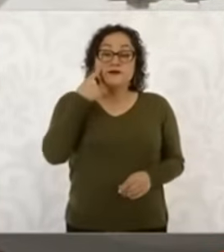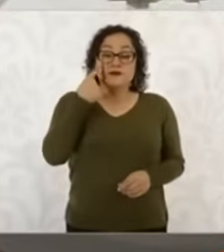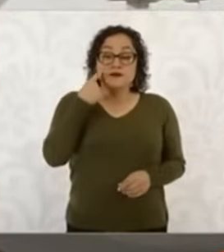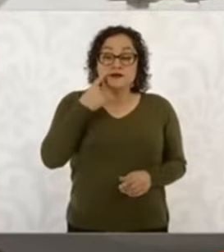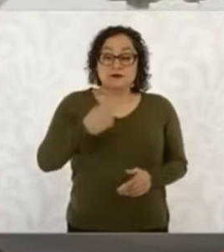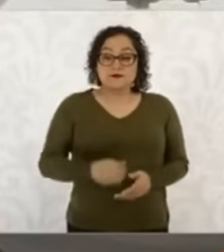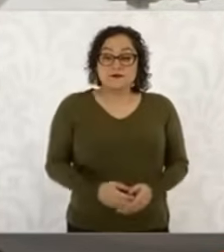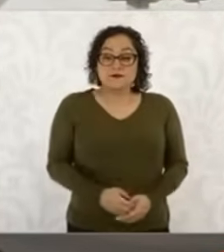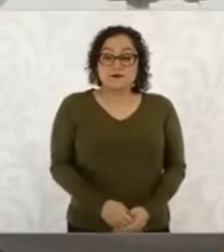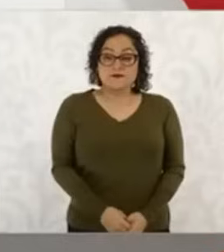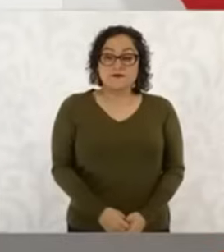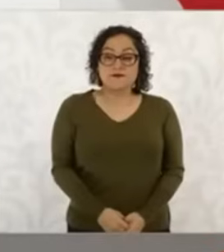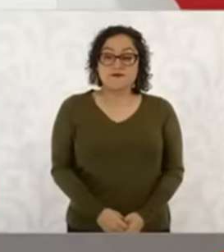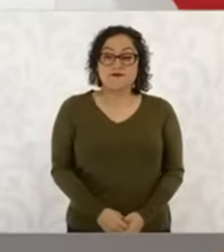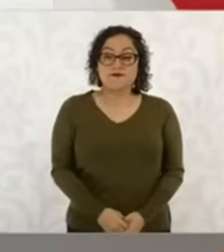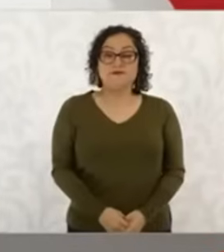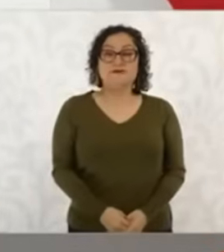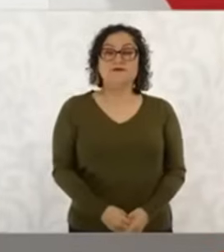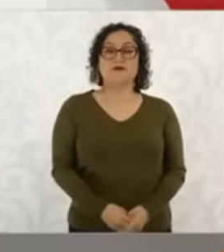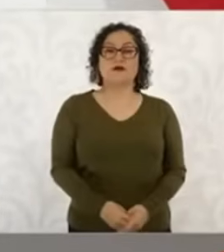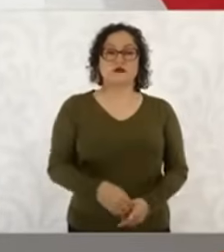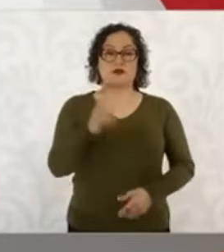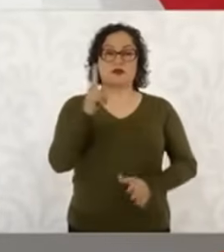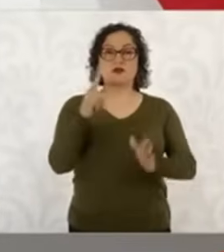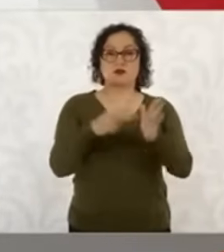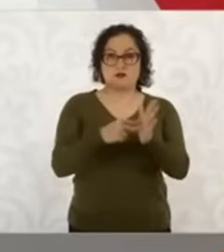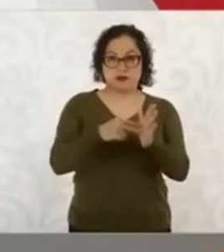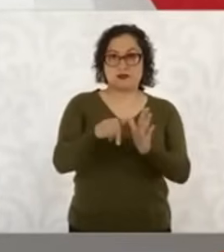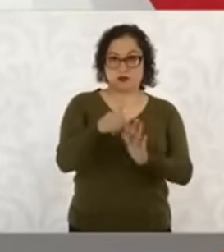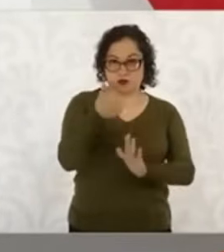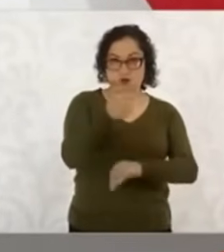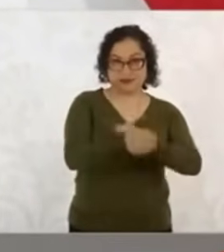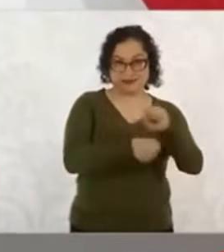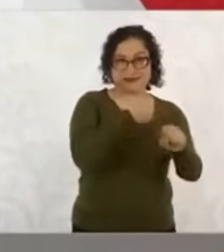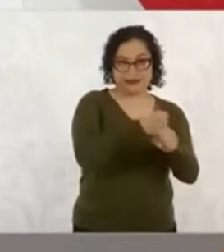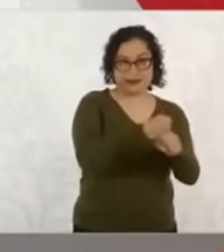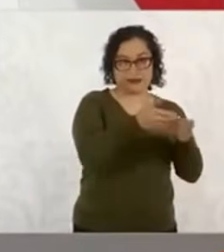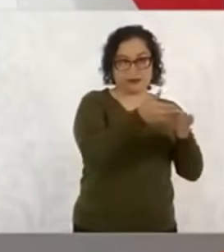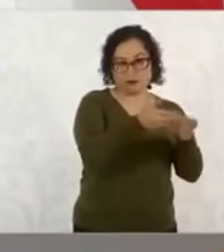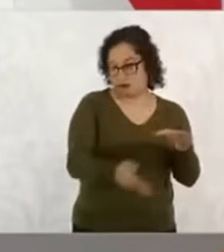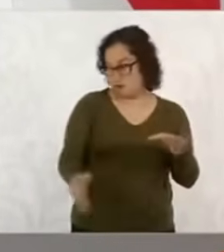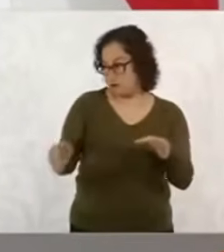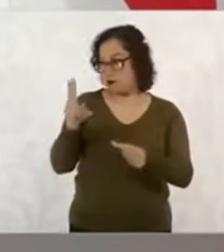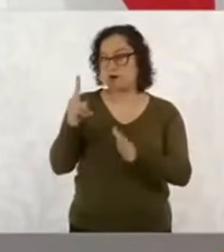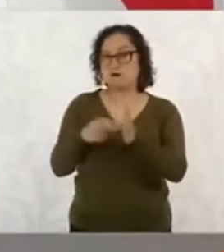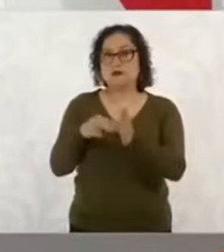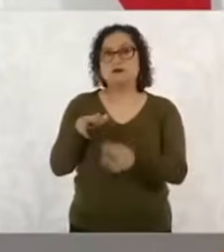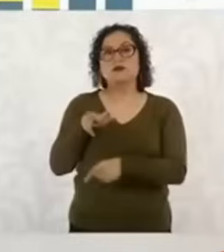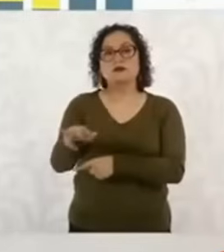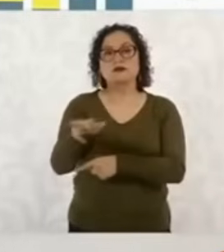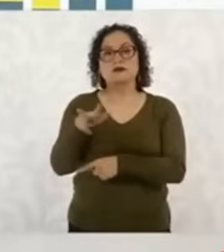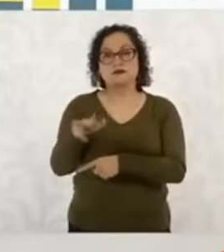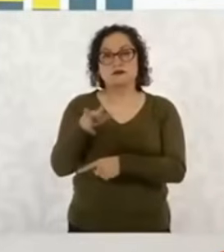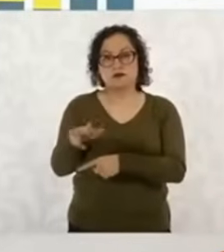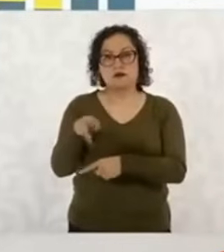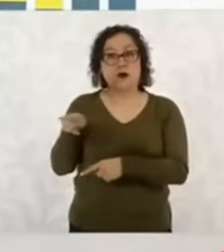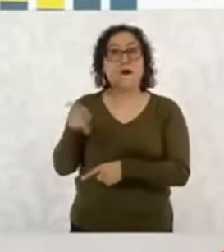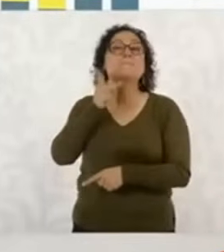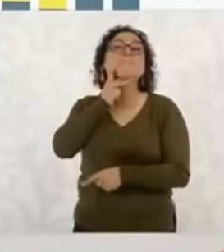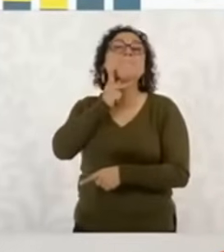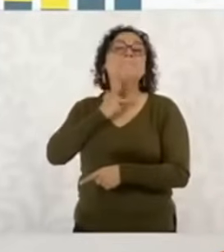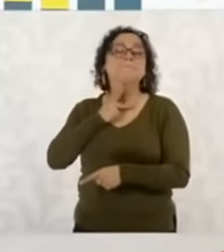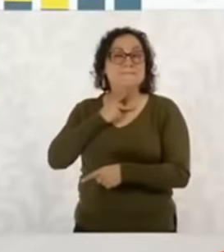fíjense, 2012 a 2018 pasamos de